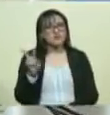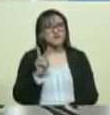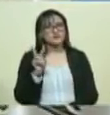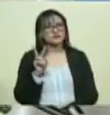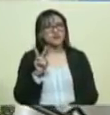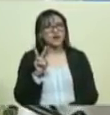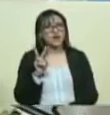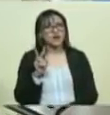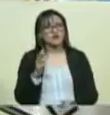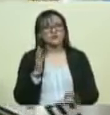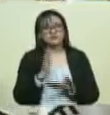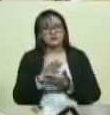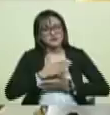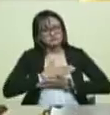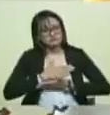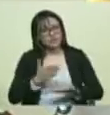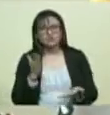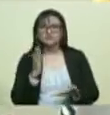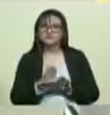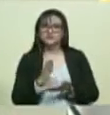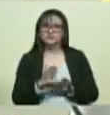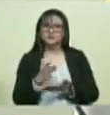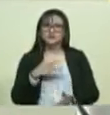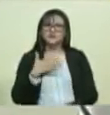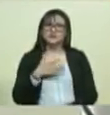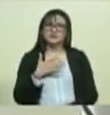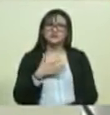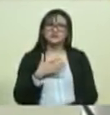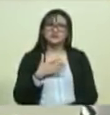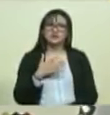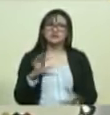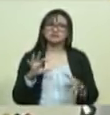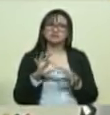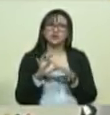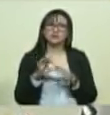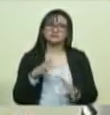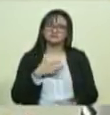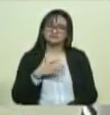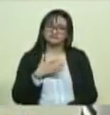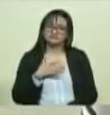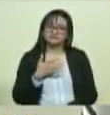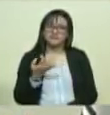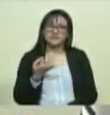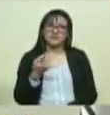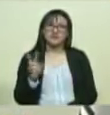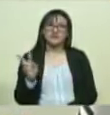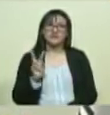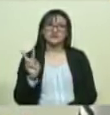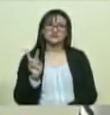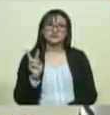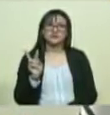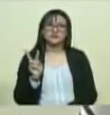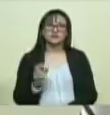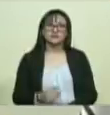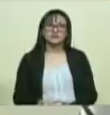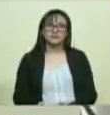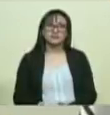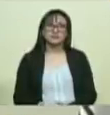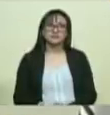una actitud hospitalaria, amable, y me siento ya muy, muy vinculado sentimentalmente a este país.